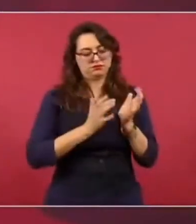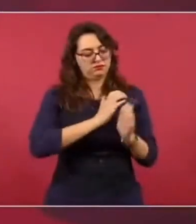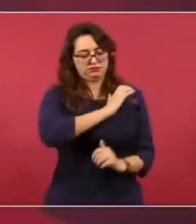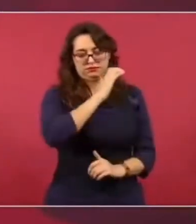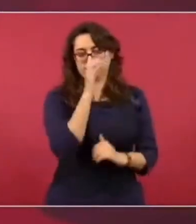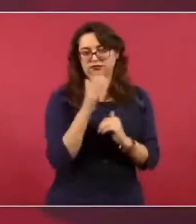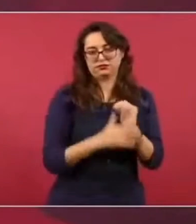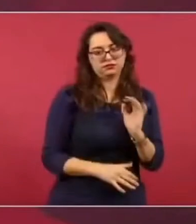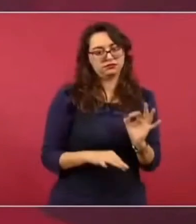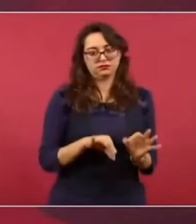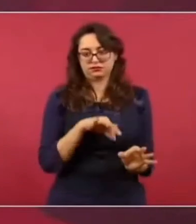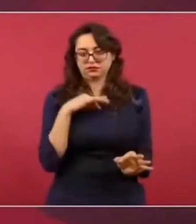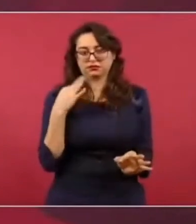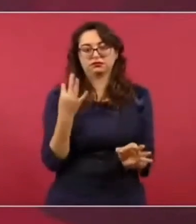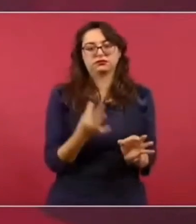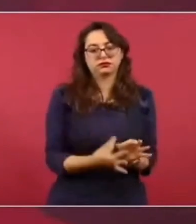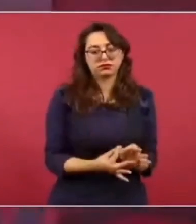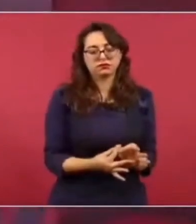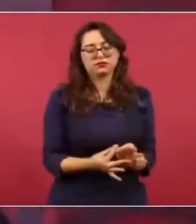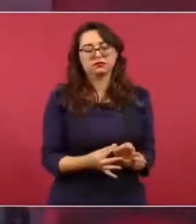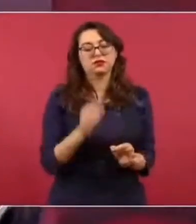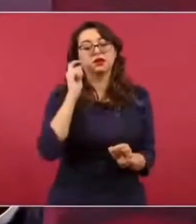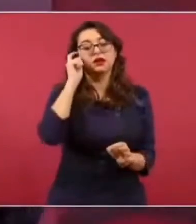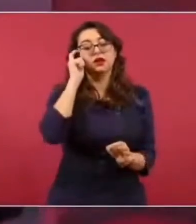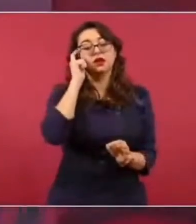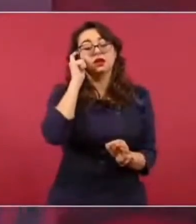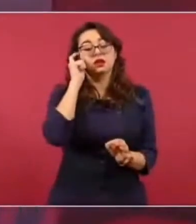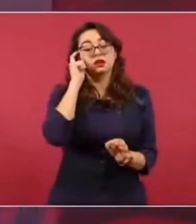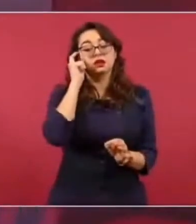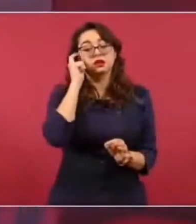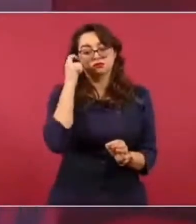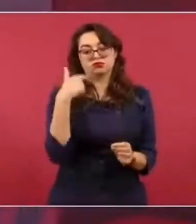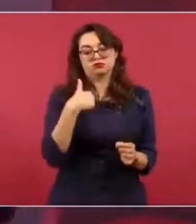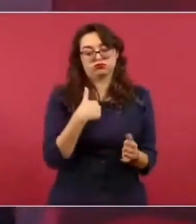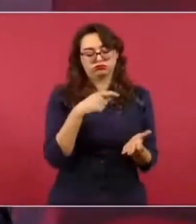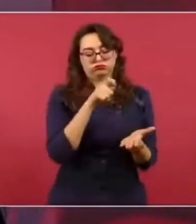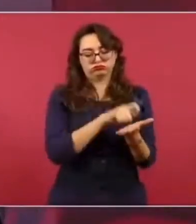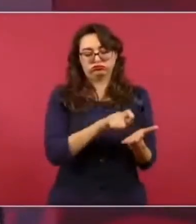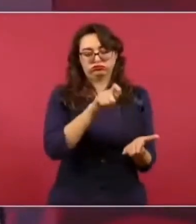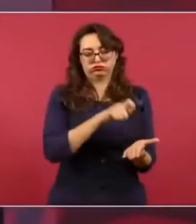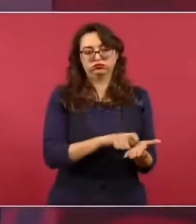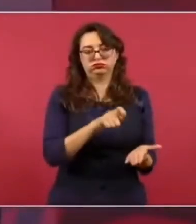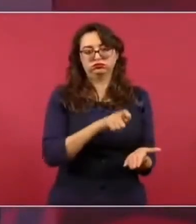termino, voy a escribir, aunque ya hay